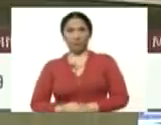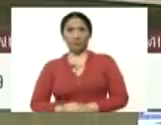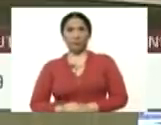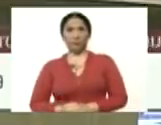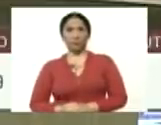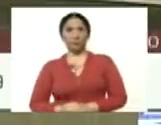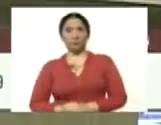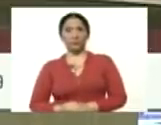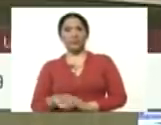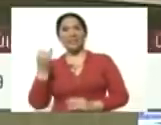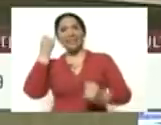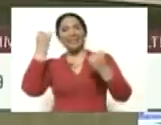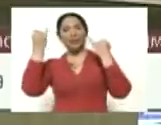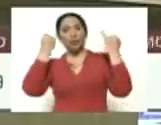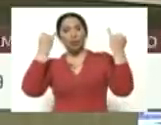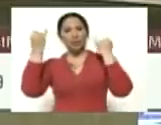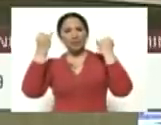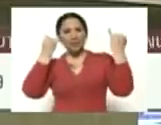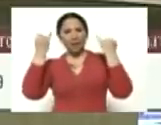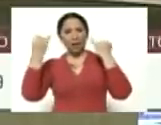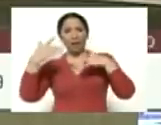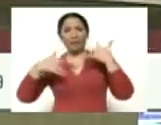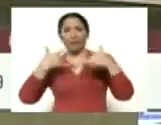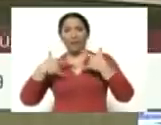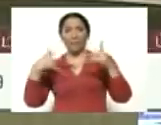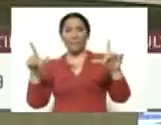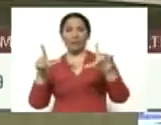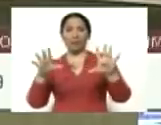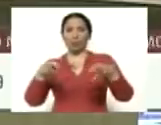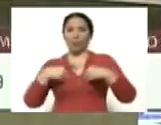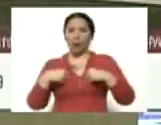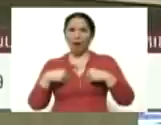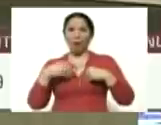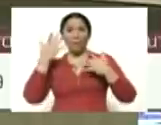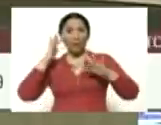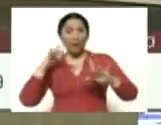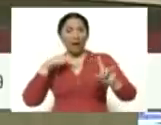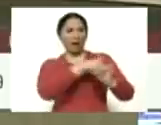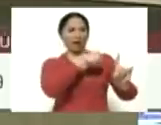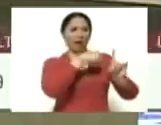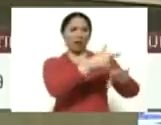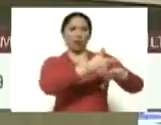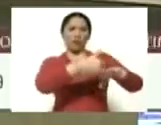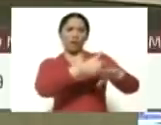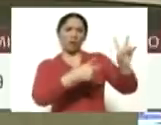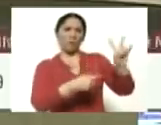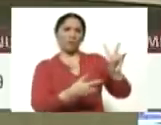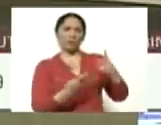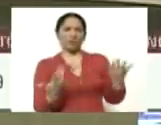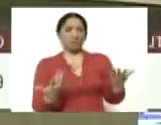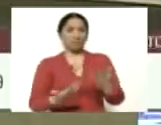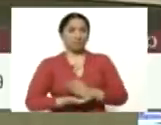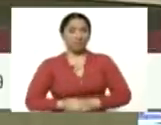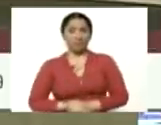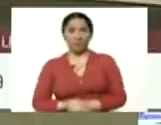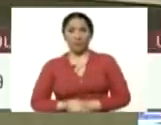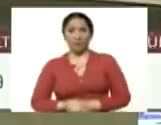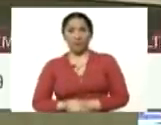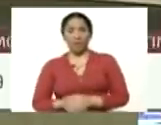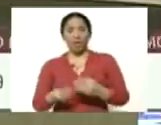mediático ideologizado, tomado como pretexto para atacar al gobierno de la República Bolivariana de Venezuela, con